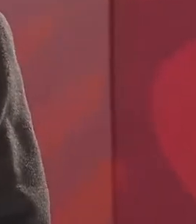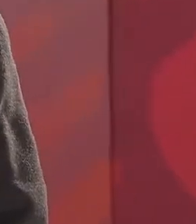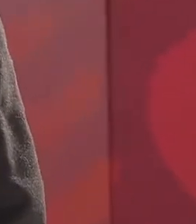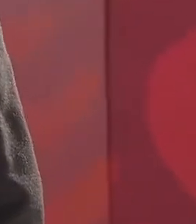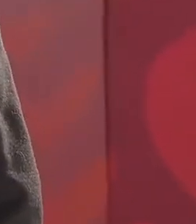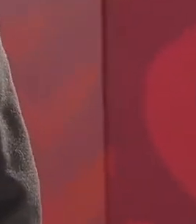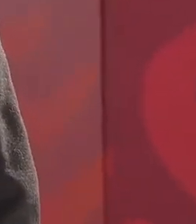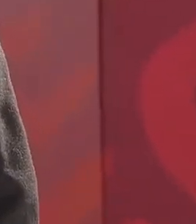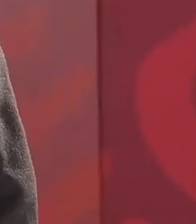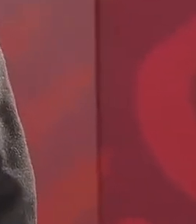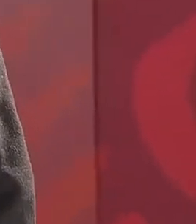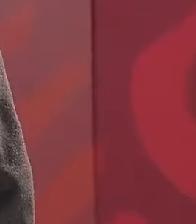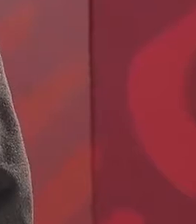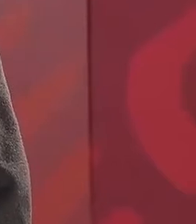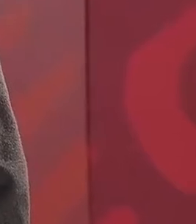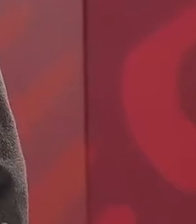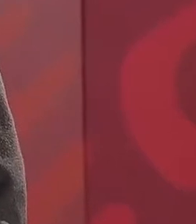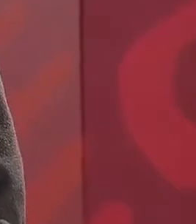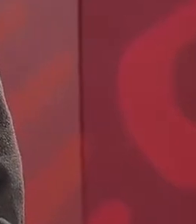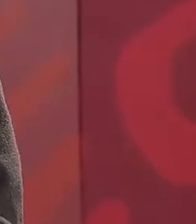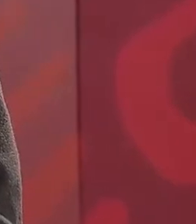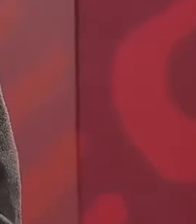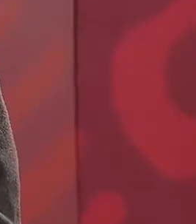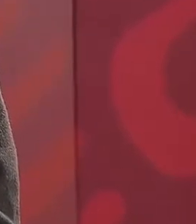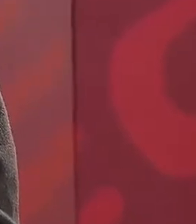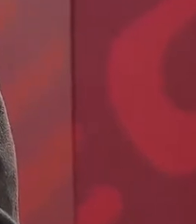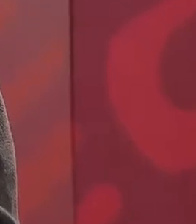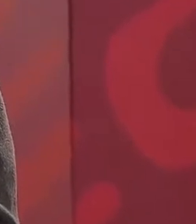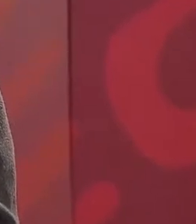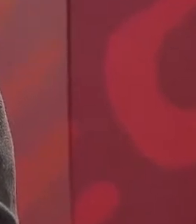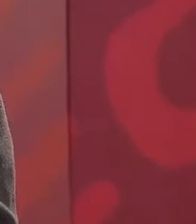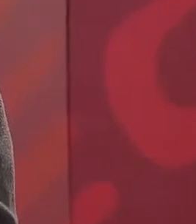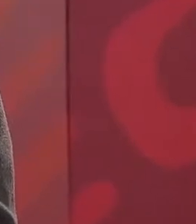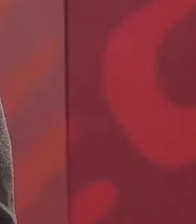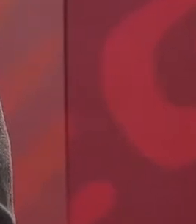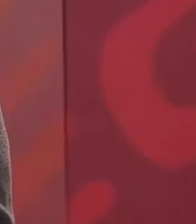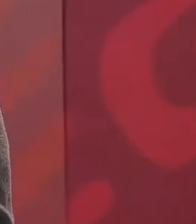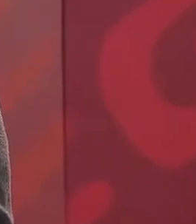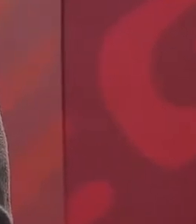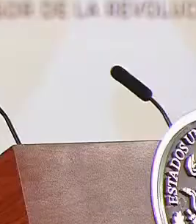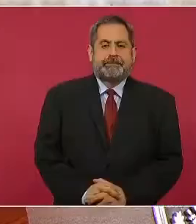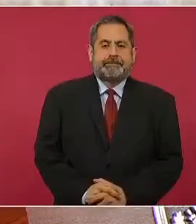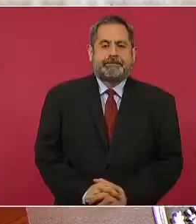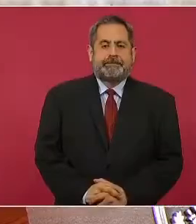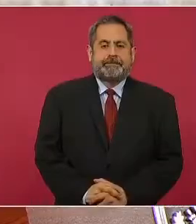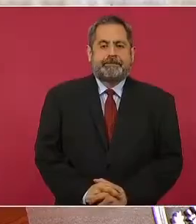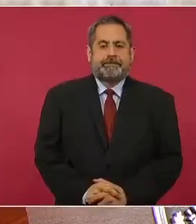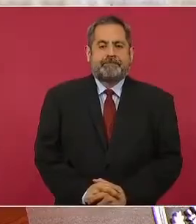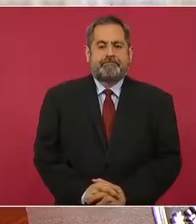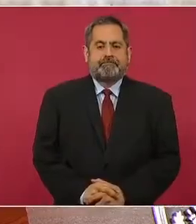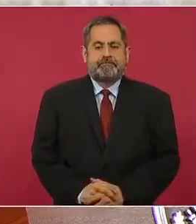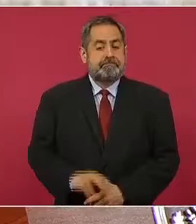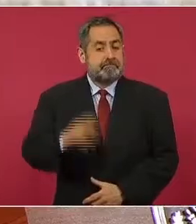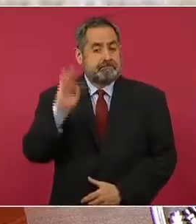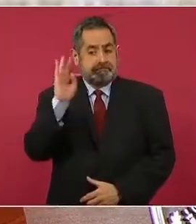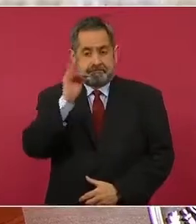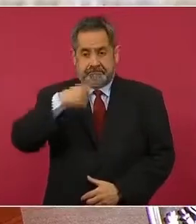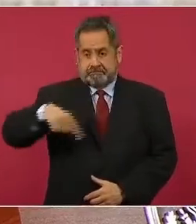a participar, pero no es nada más les ofrezco disculpa, no,